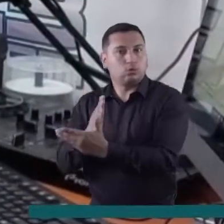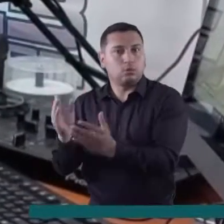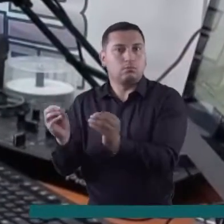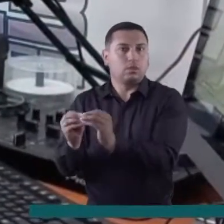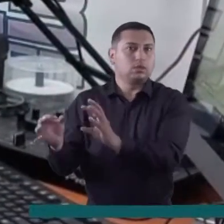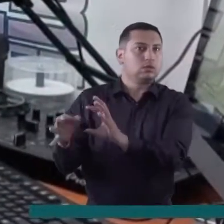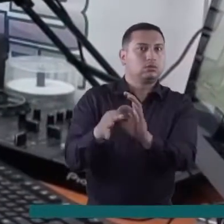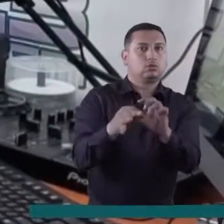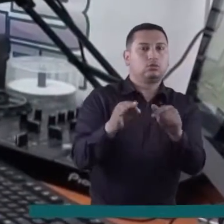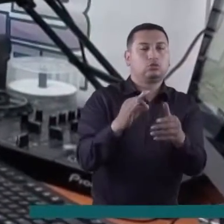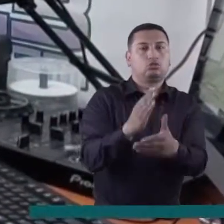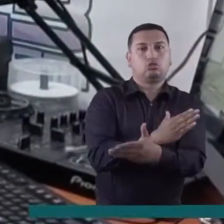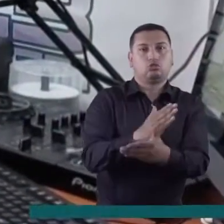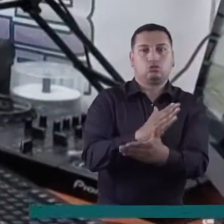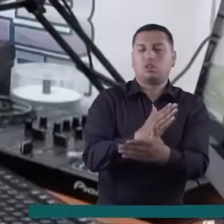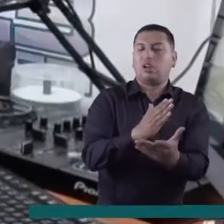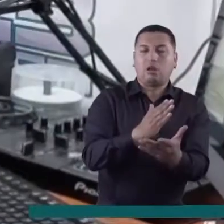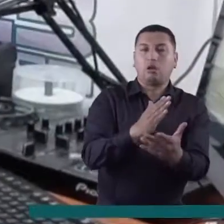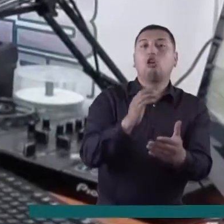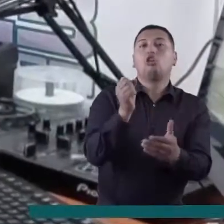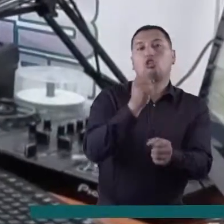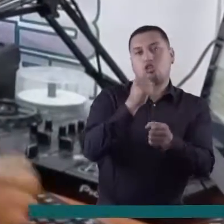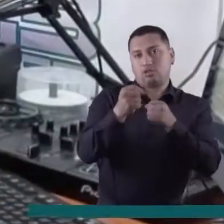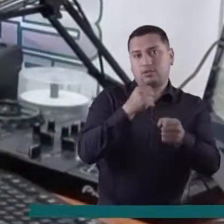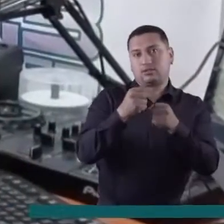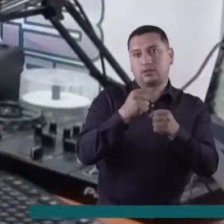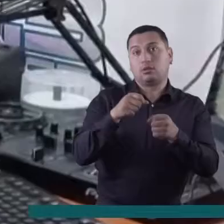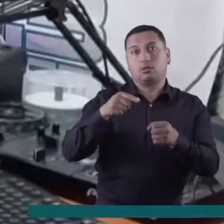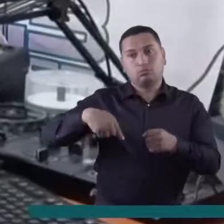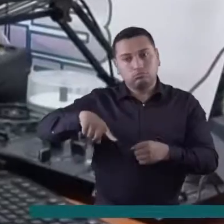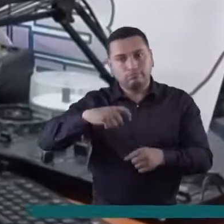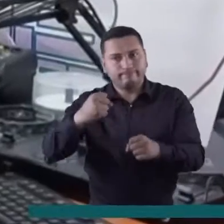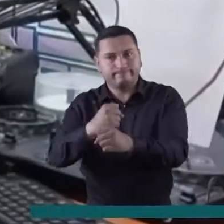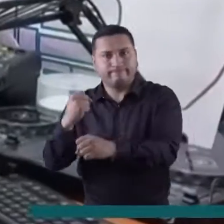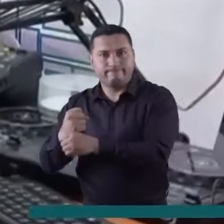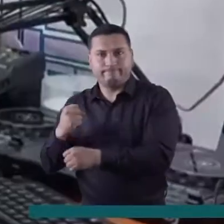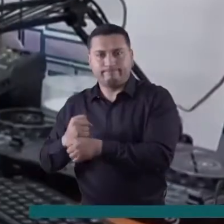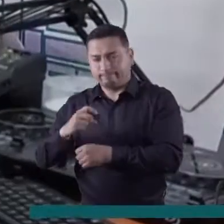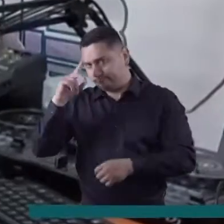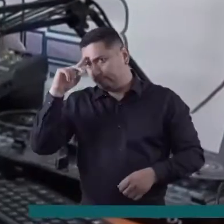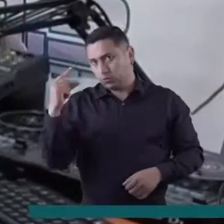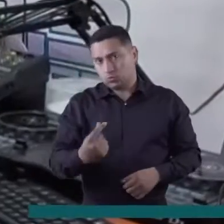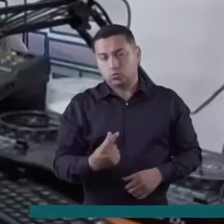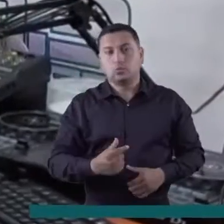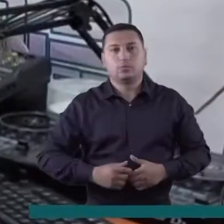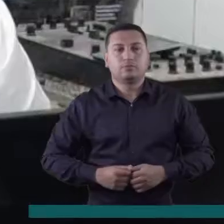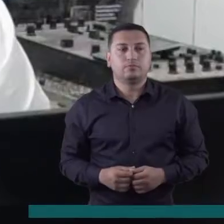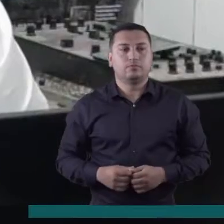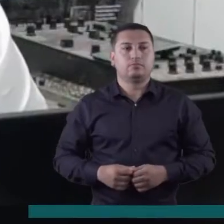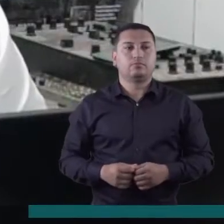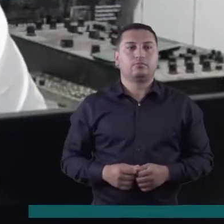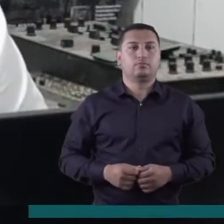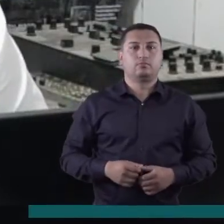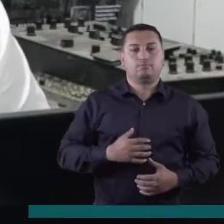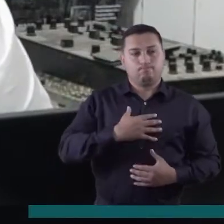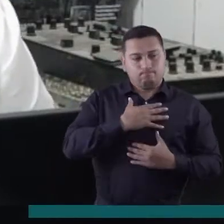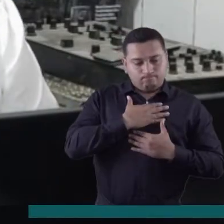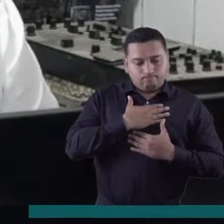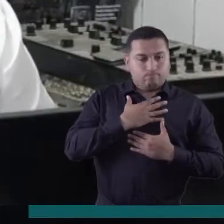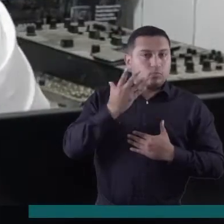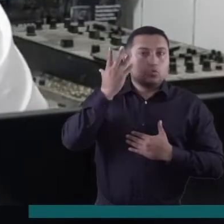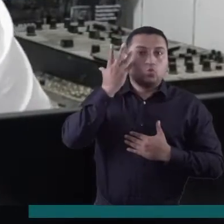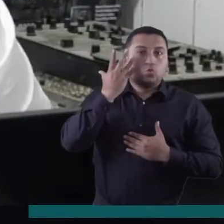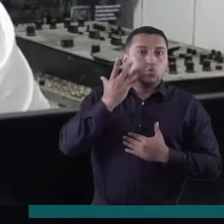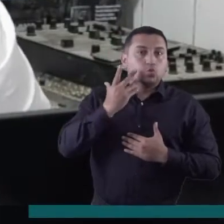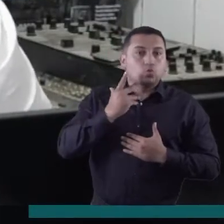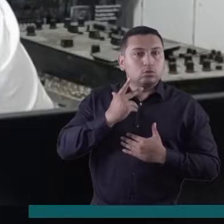labor incansable de las emisoras comunitarias e institucionales. A esa hora de la mañana para todas nuestras comunidades indígenas. Yo todos los